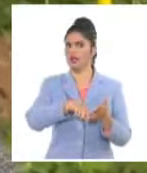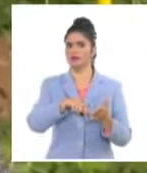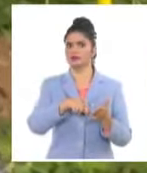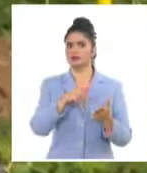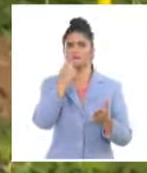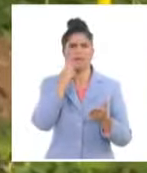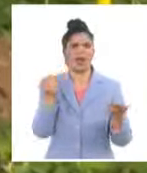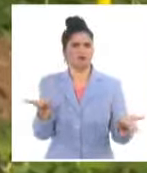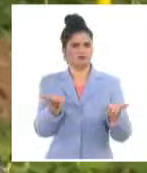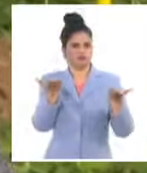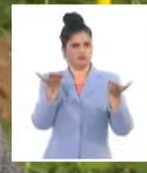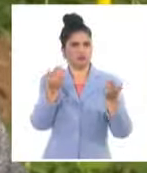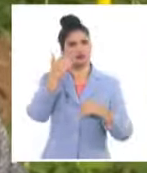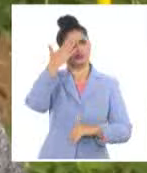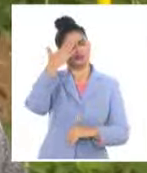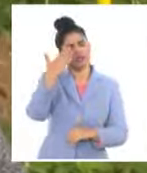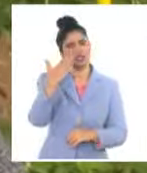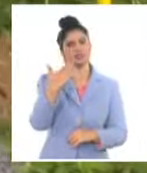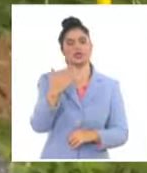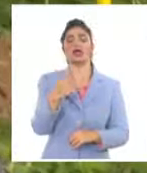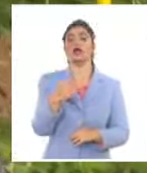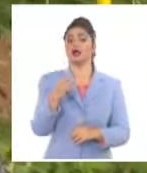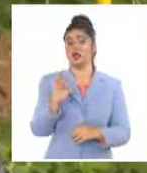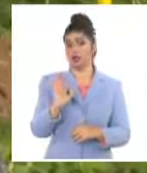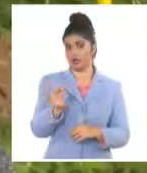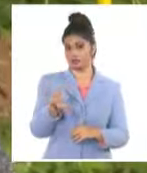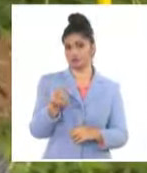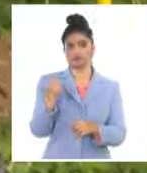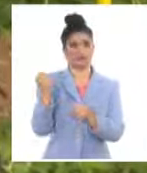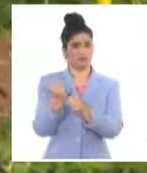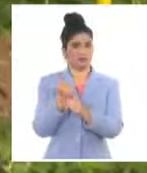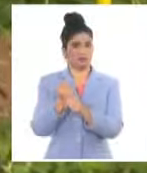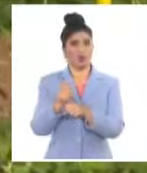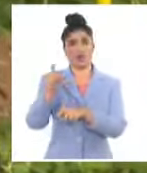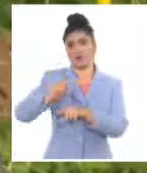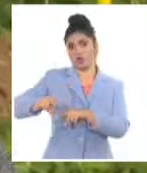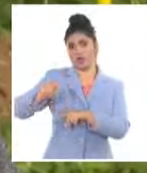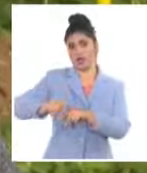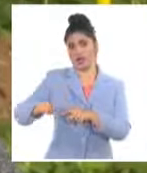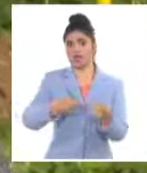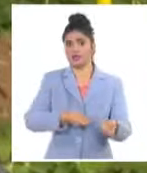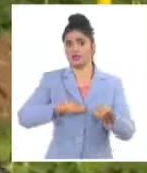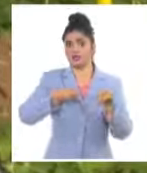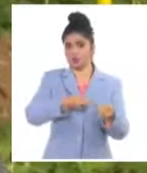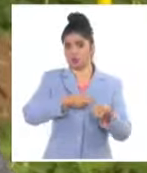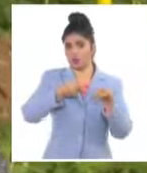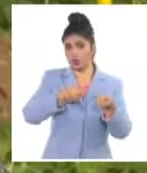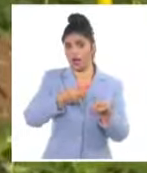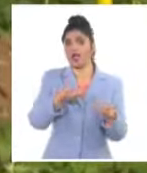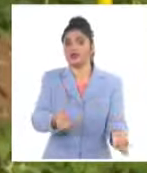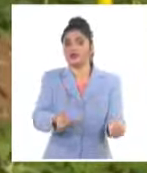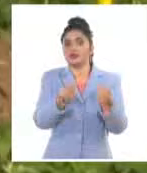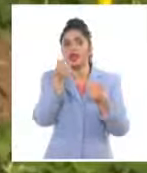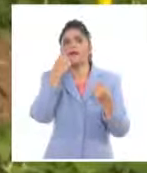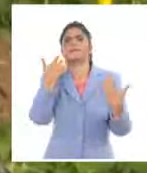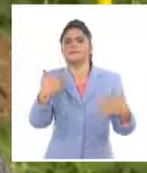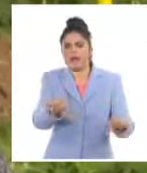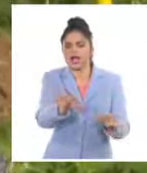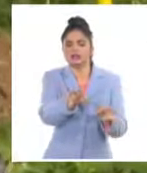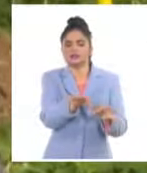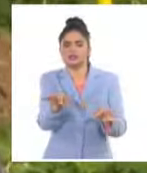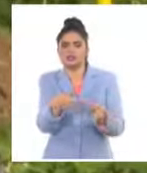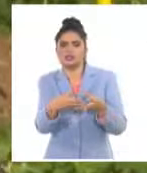bueno, gracias a la parte de esta vinculación con la agricultura, se me hizo el incremento de más tierra, y hoy por hoy ya logro